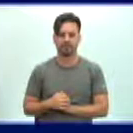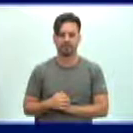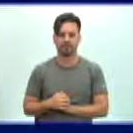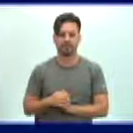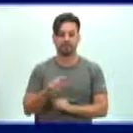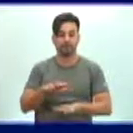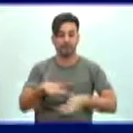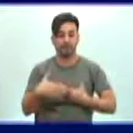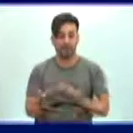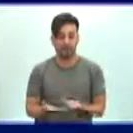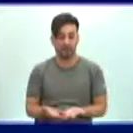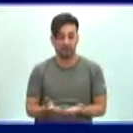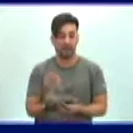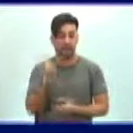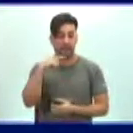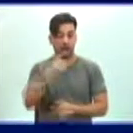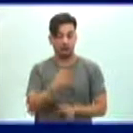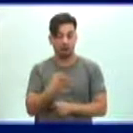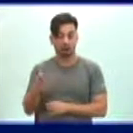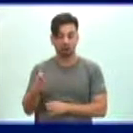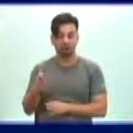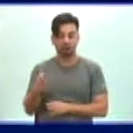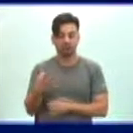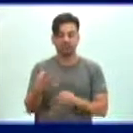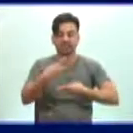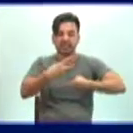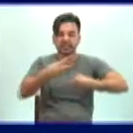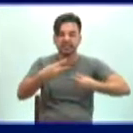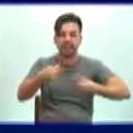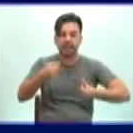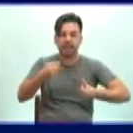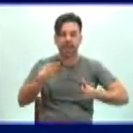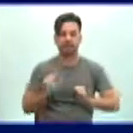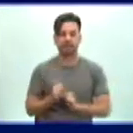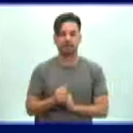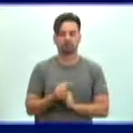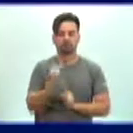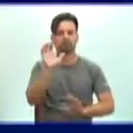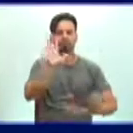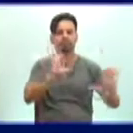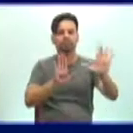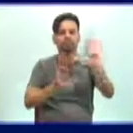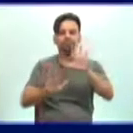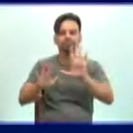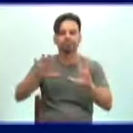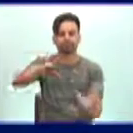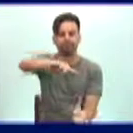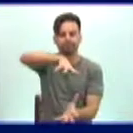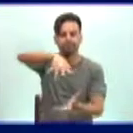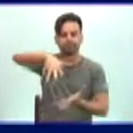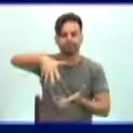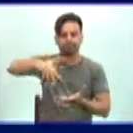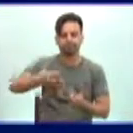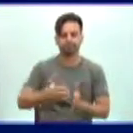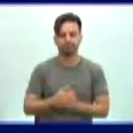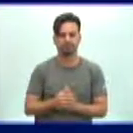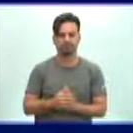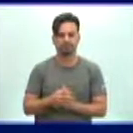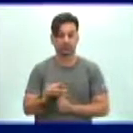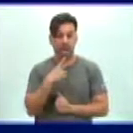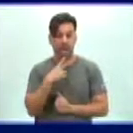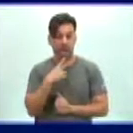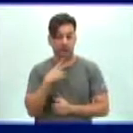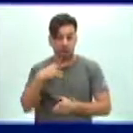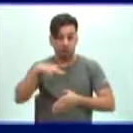las tierras y las aguas. Ya es sabido por ustedes que las tierras se enfrían y se calientan